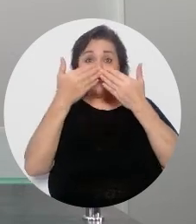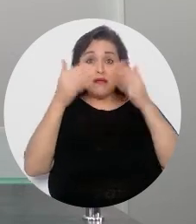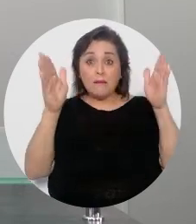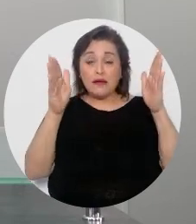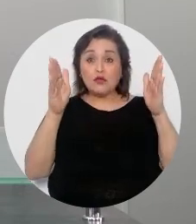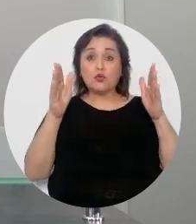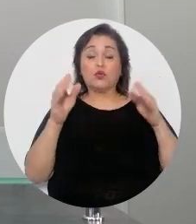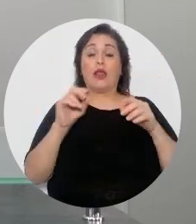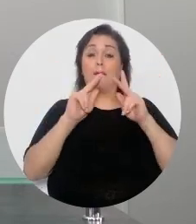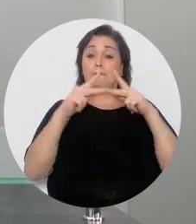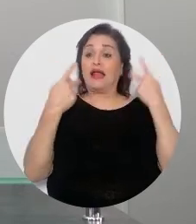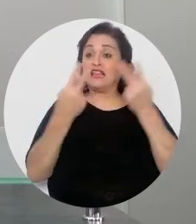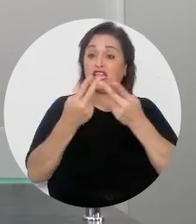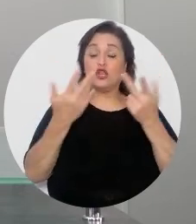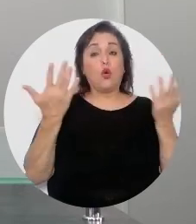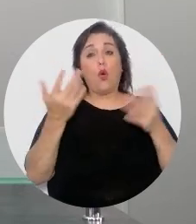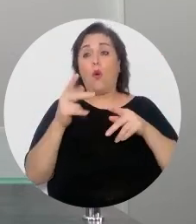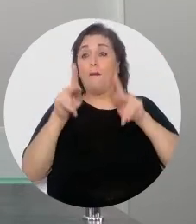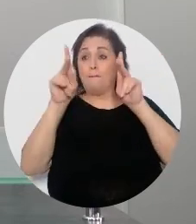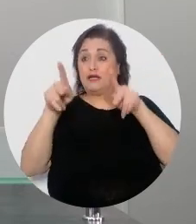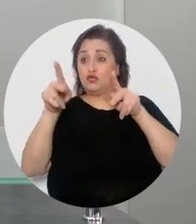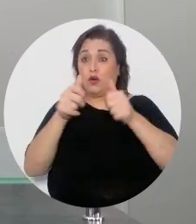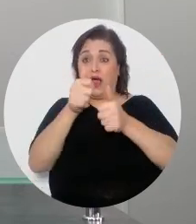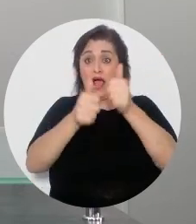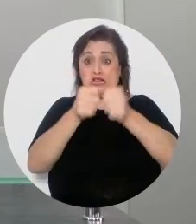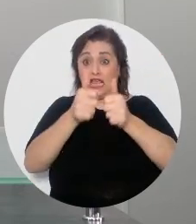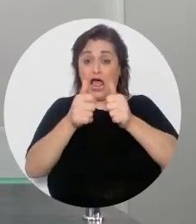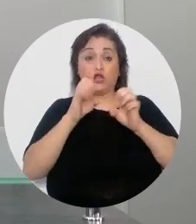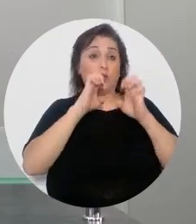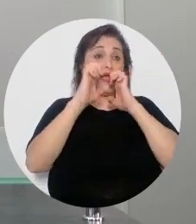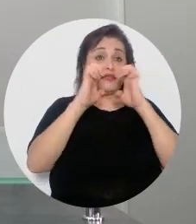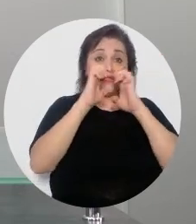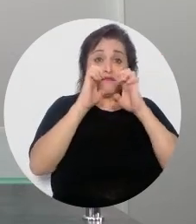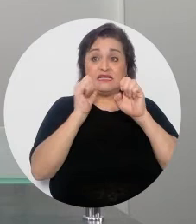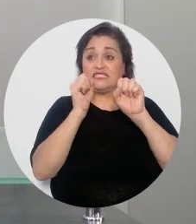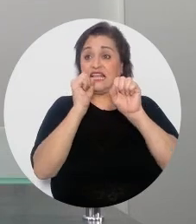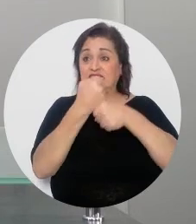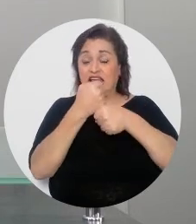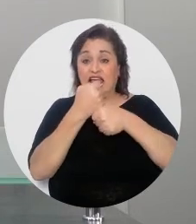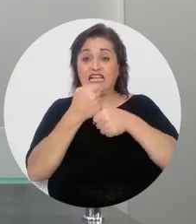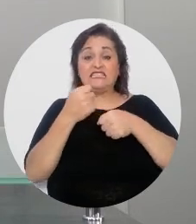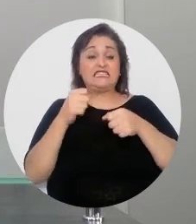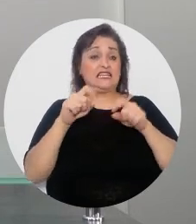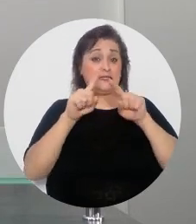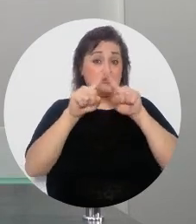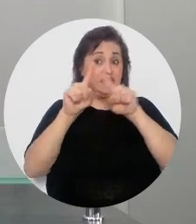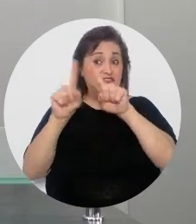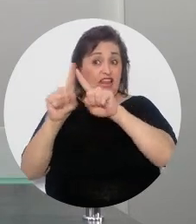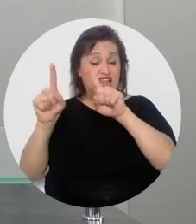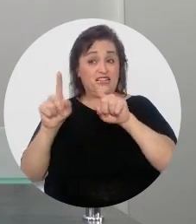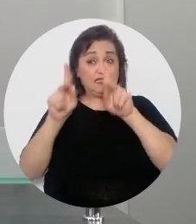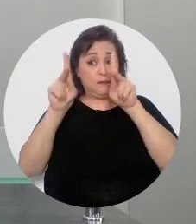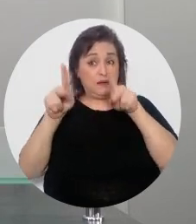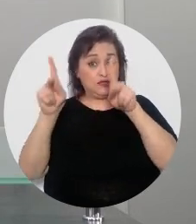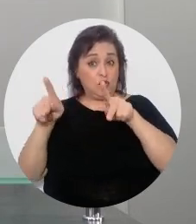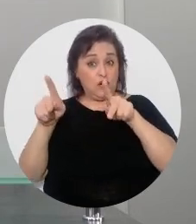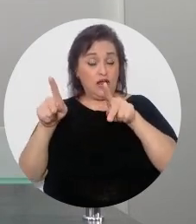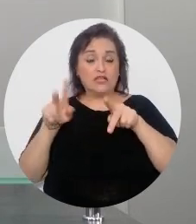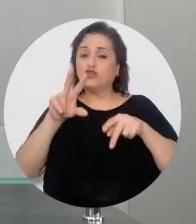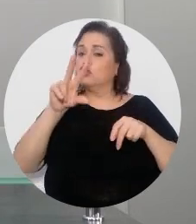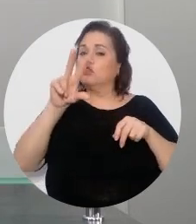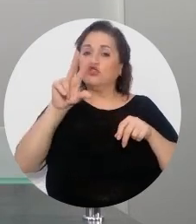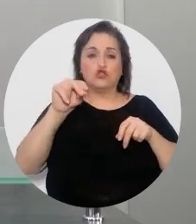un partido o de un candidato, así como las entrevistas realizadas a los personeros de los partidos o a los